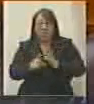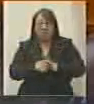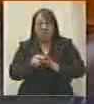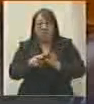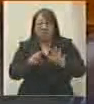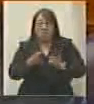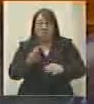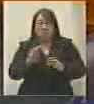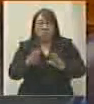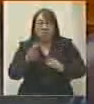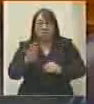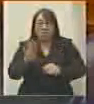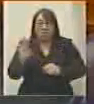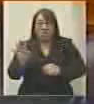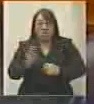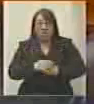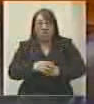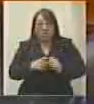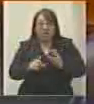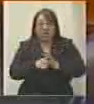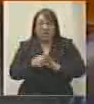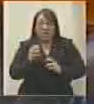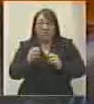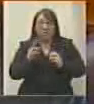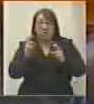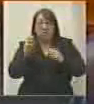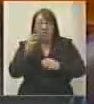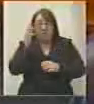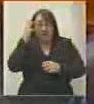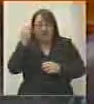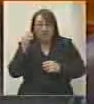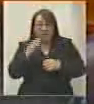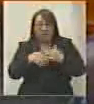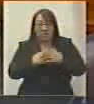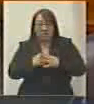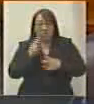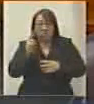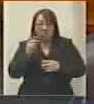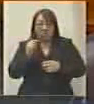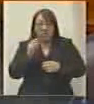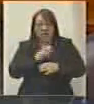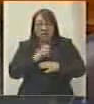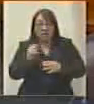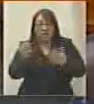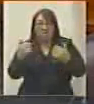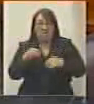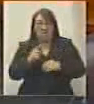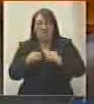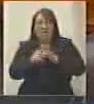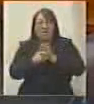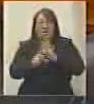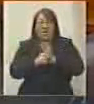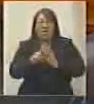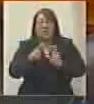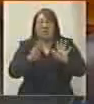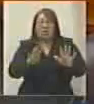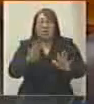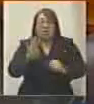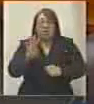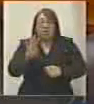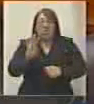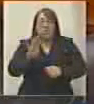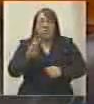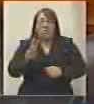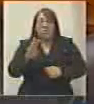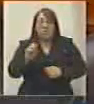Ley 29.944, Ley de Reforma Magisterial, para los profesores de carrera provenientes de la Ley 24.029,